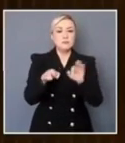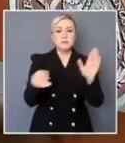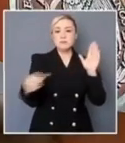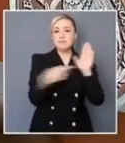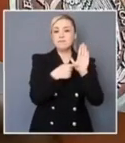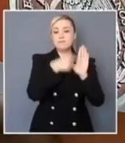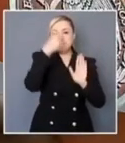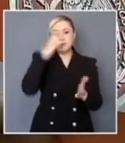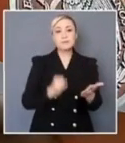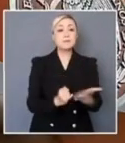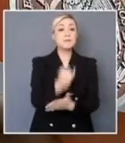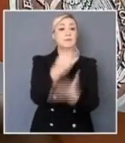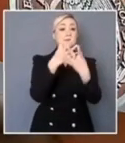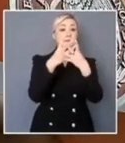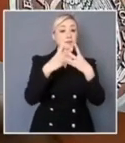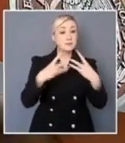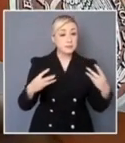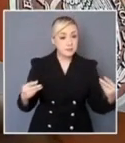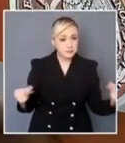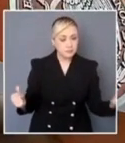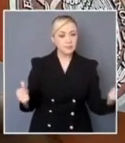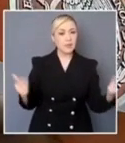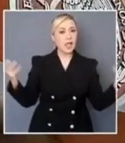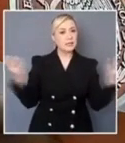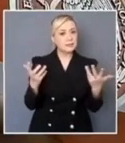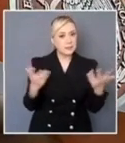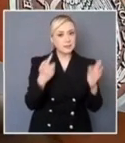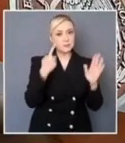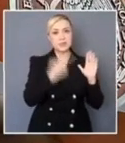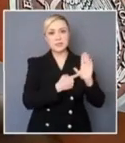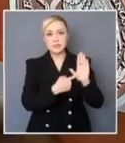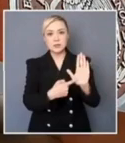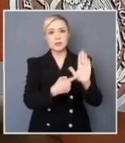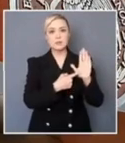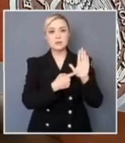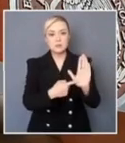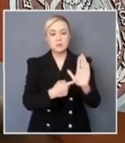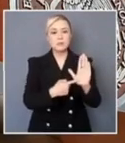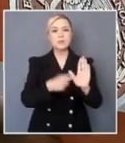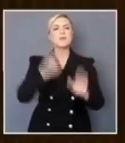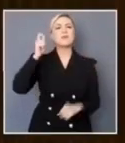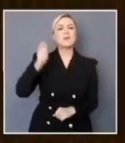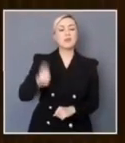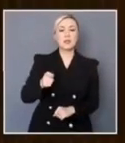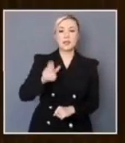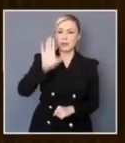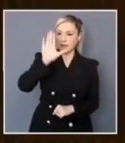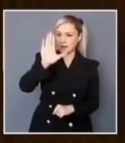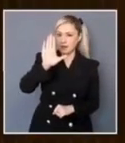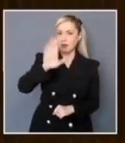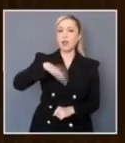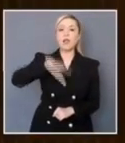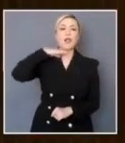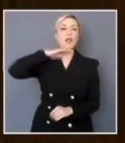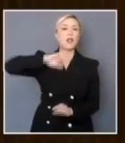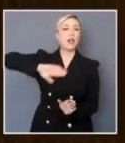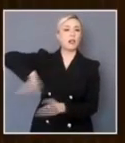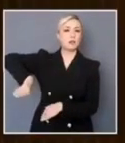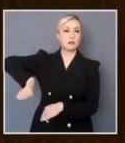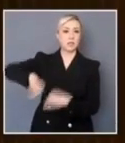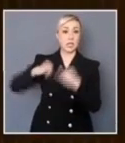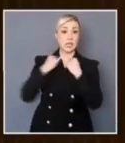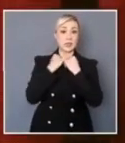resoluciones que emiten y nunca, nunca perder de vista la independencia